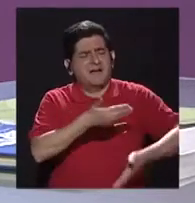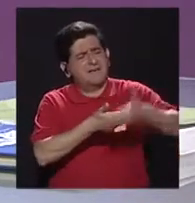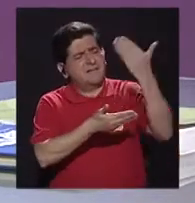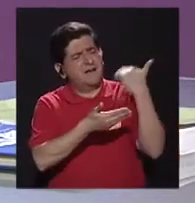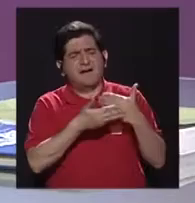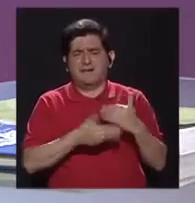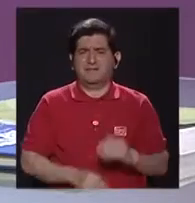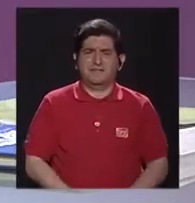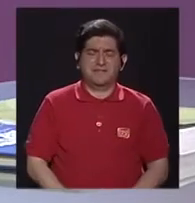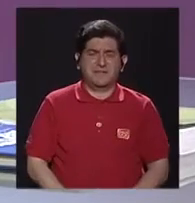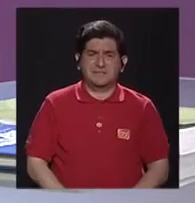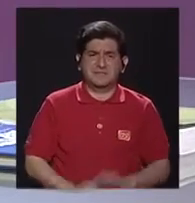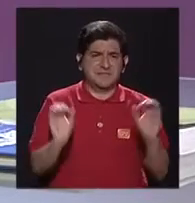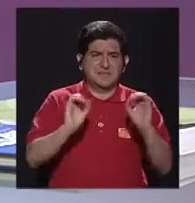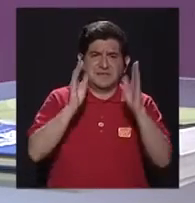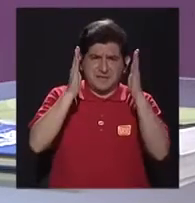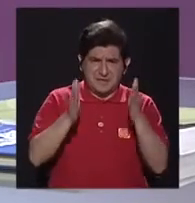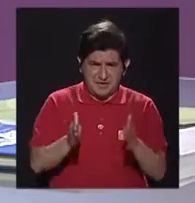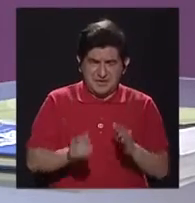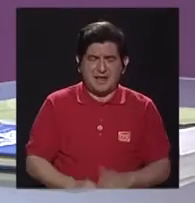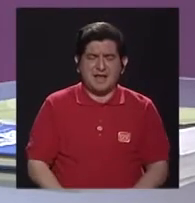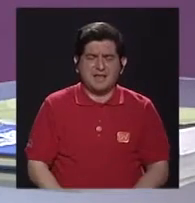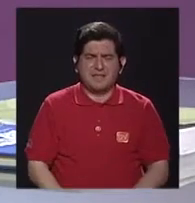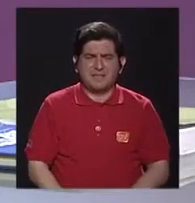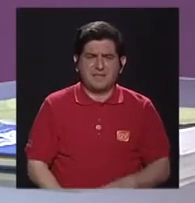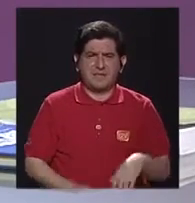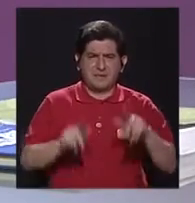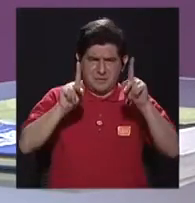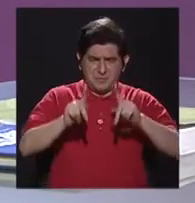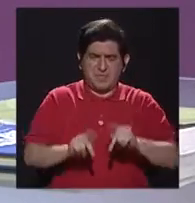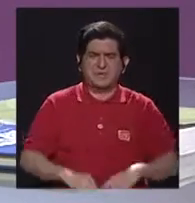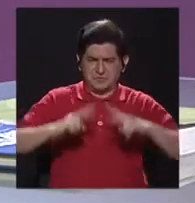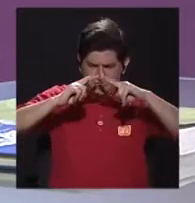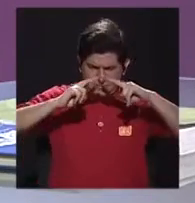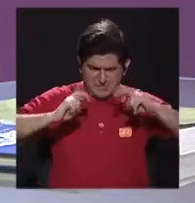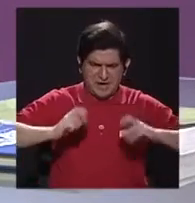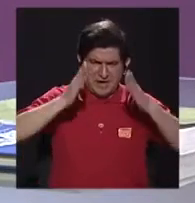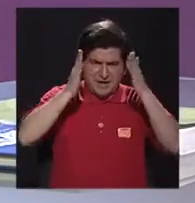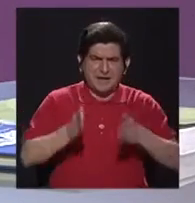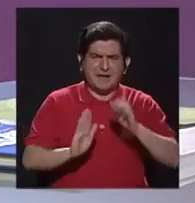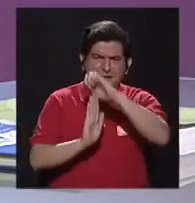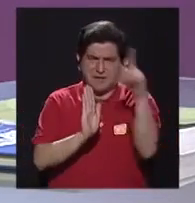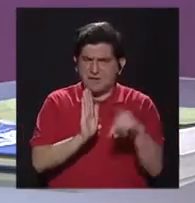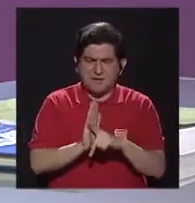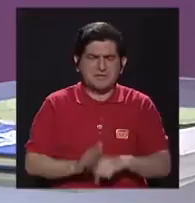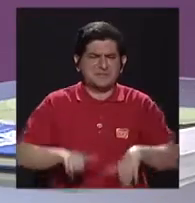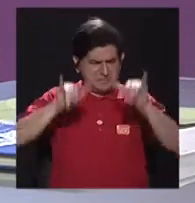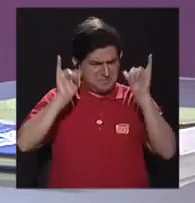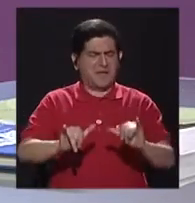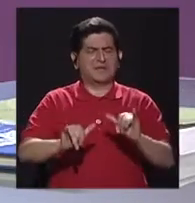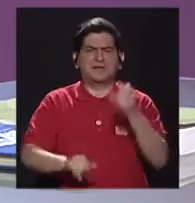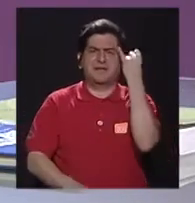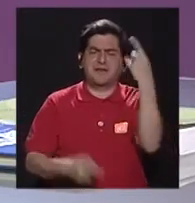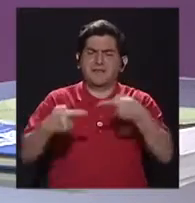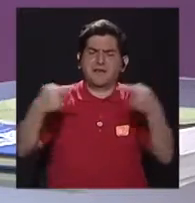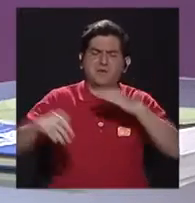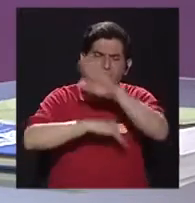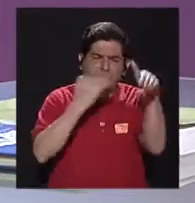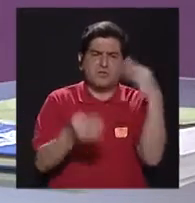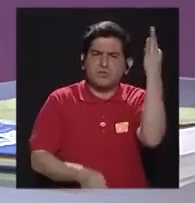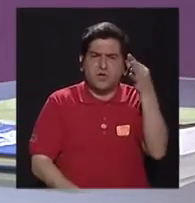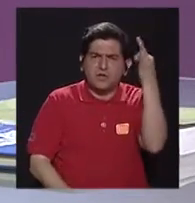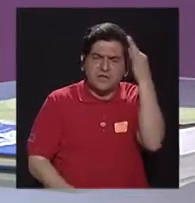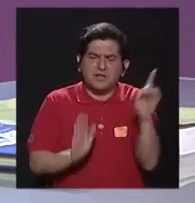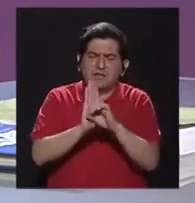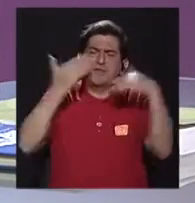un concepto que ningún constitucionalista serio sostendría en esta época, de una idea que contradice toda la teoría